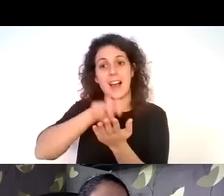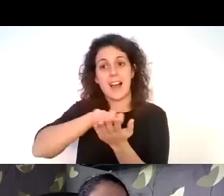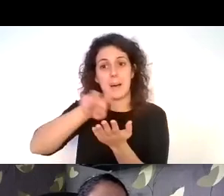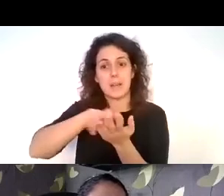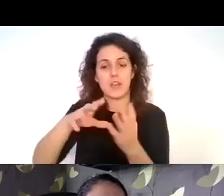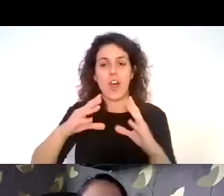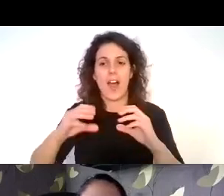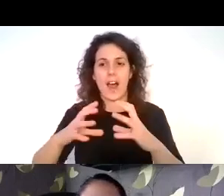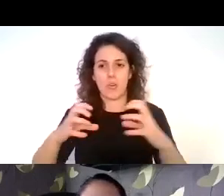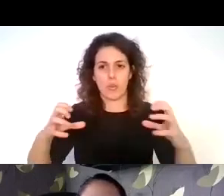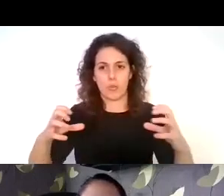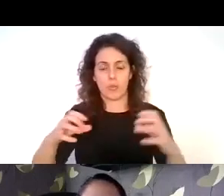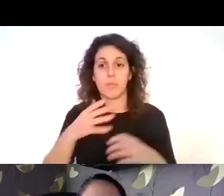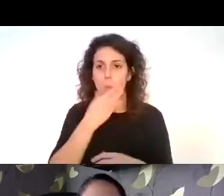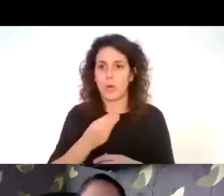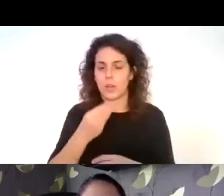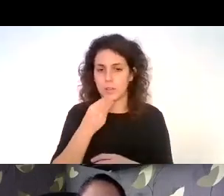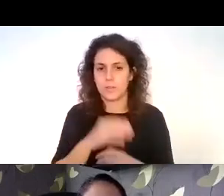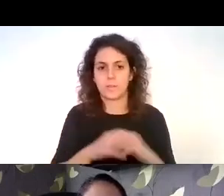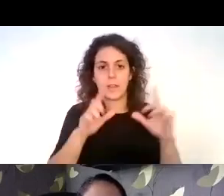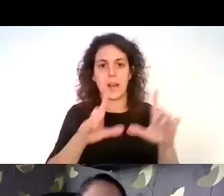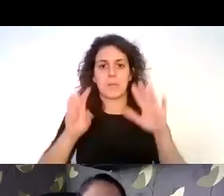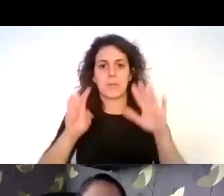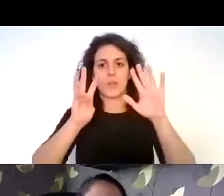hermoso. Lámina 9.